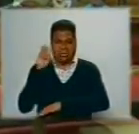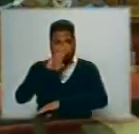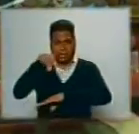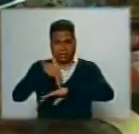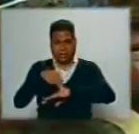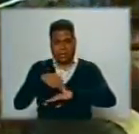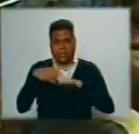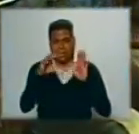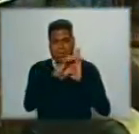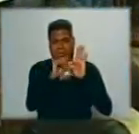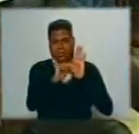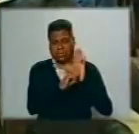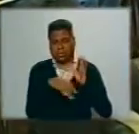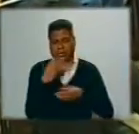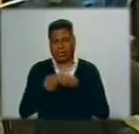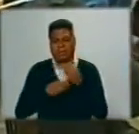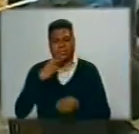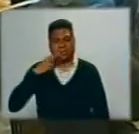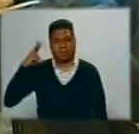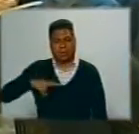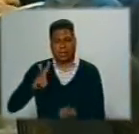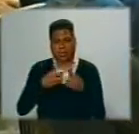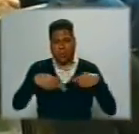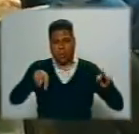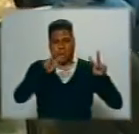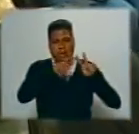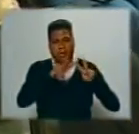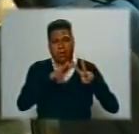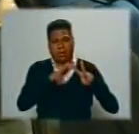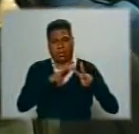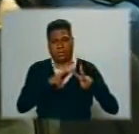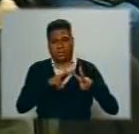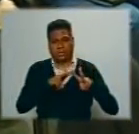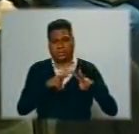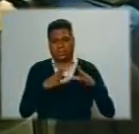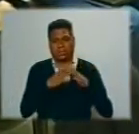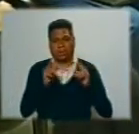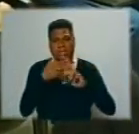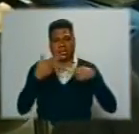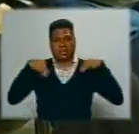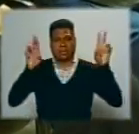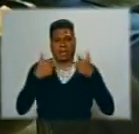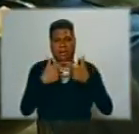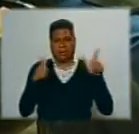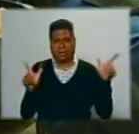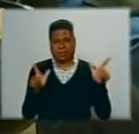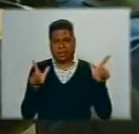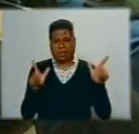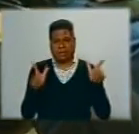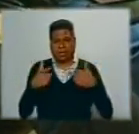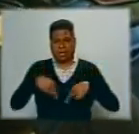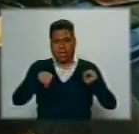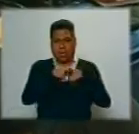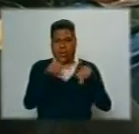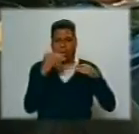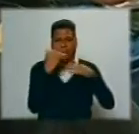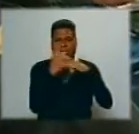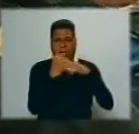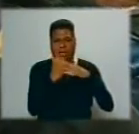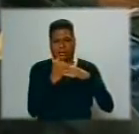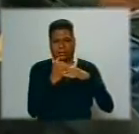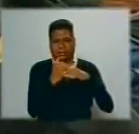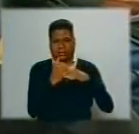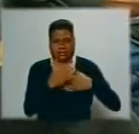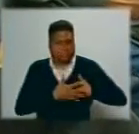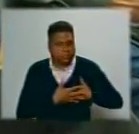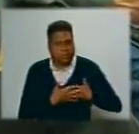soberano para hacer realidad los valores supremos de la República de paz, libertad, igualdad, soberanía,